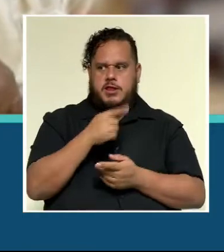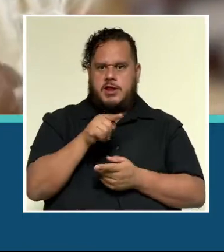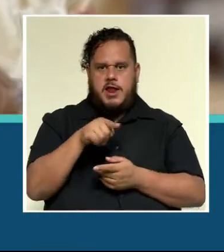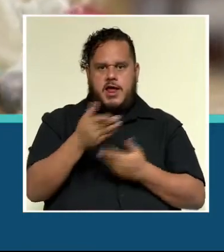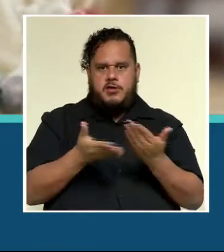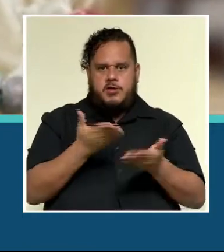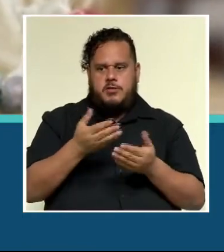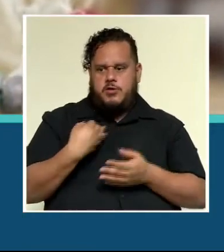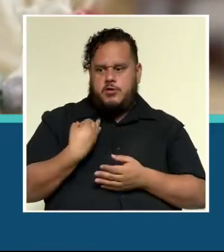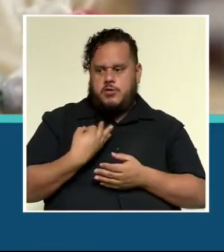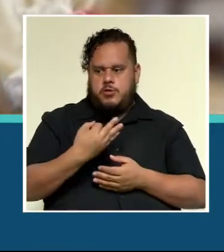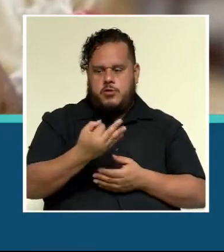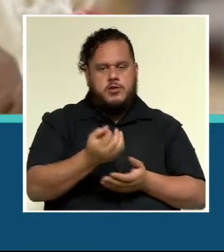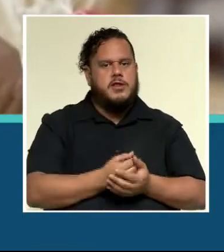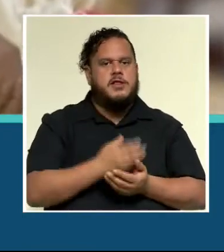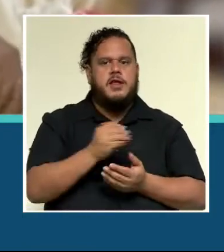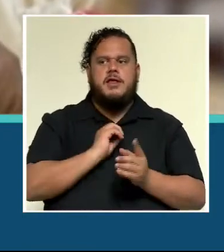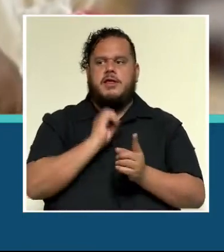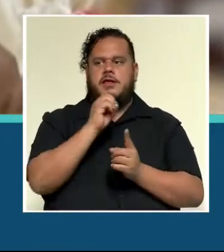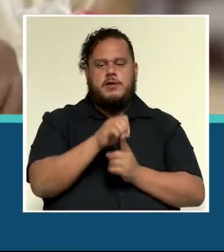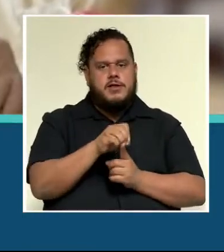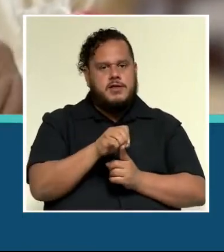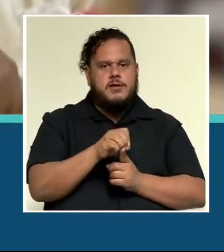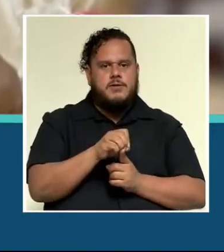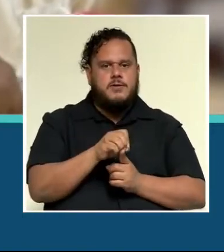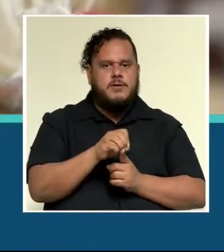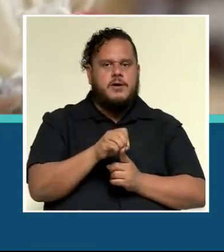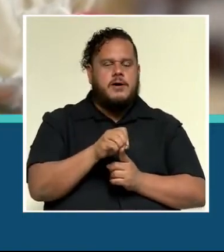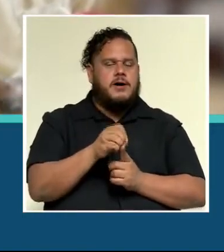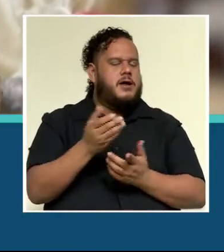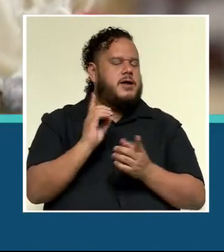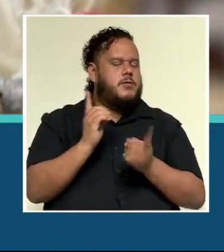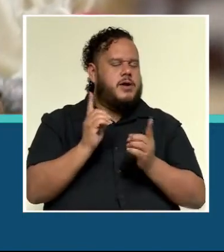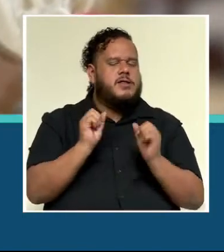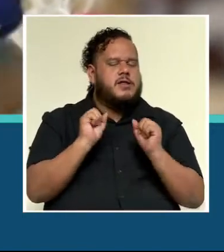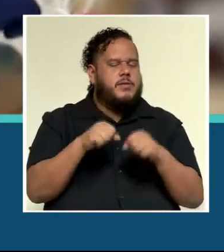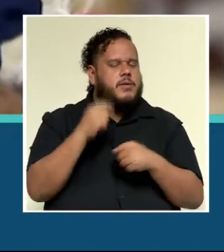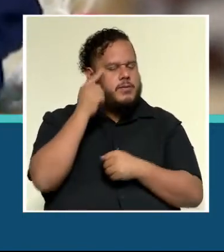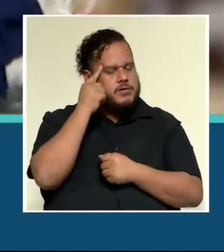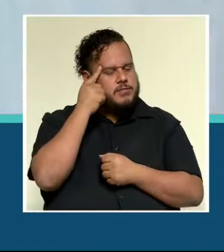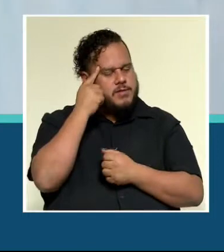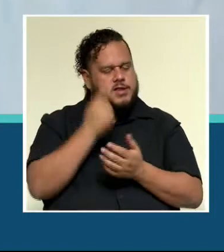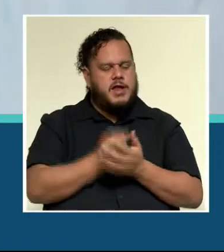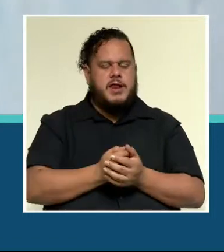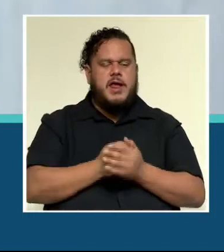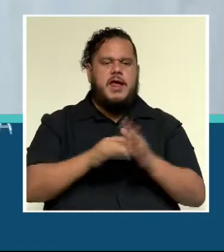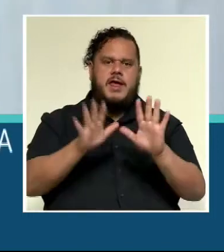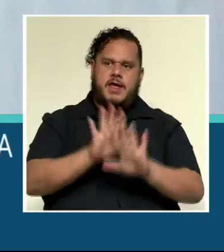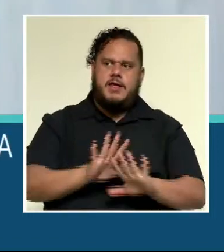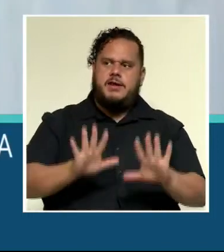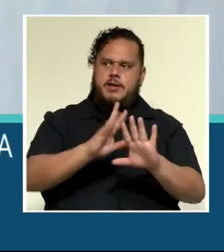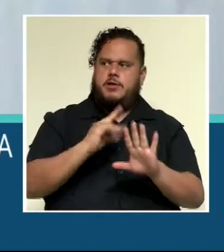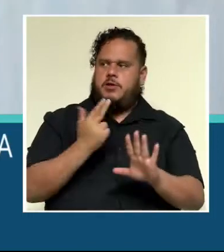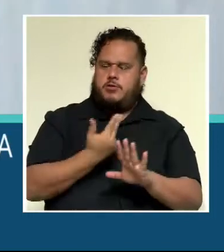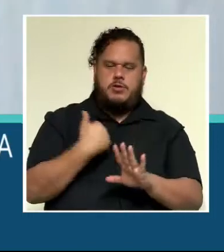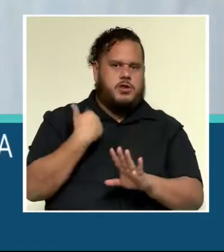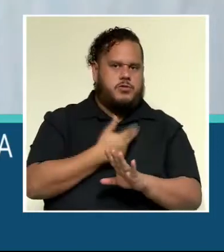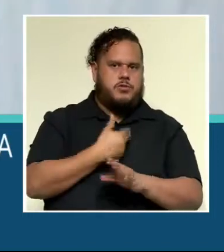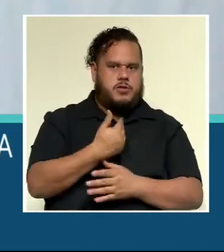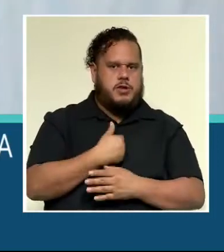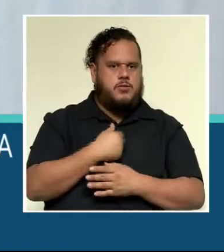los días, y que el objetivo básico es que podamos pensar que en el escenario en el que estamos no es